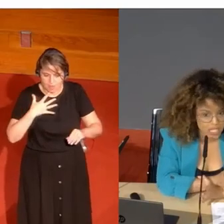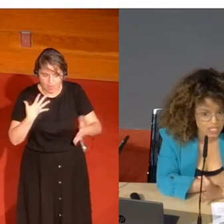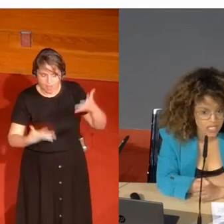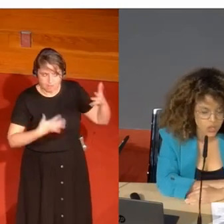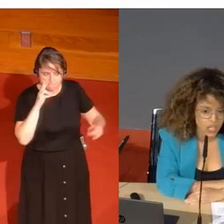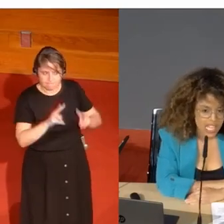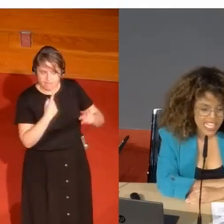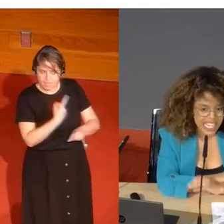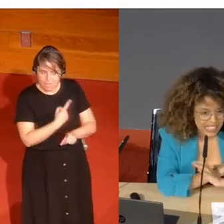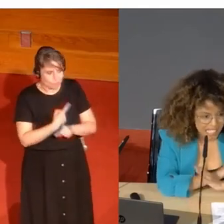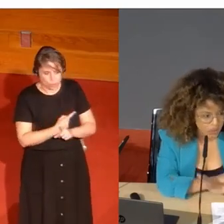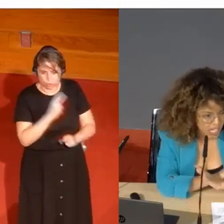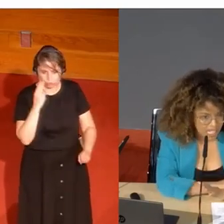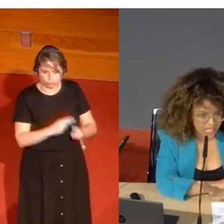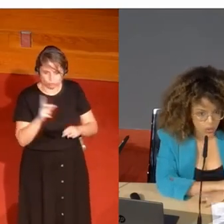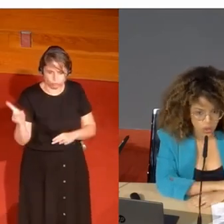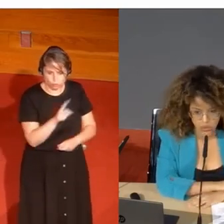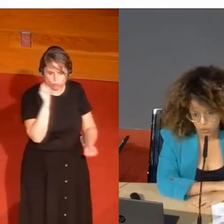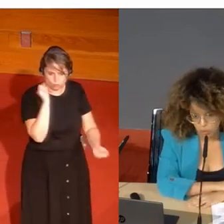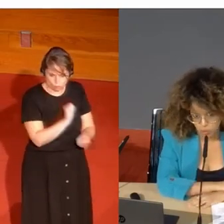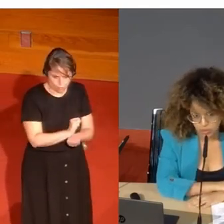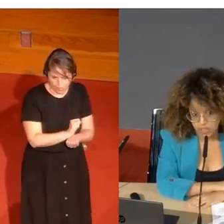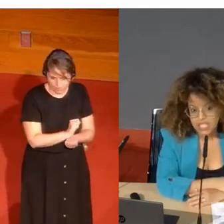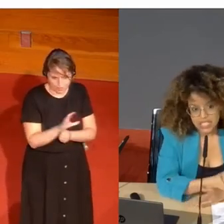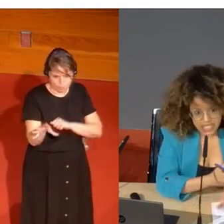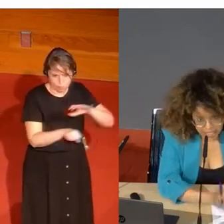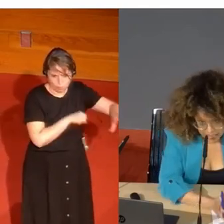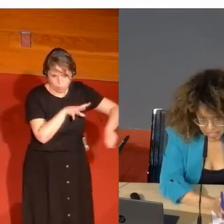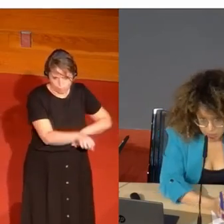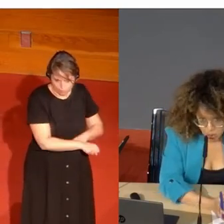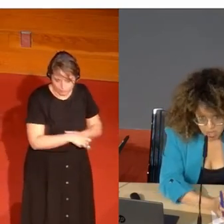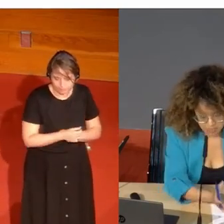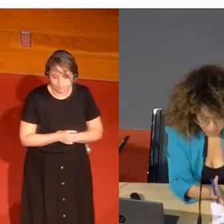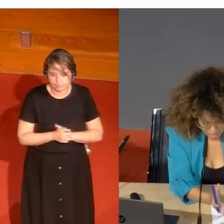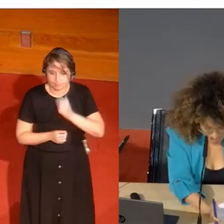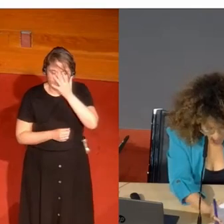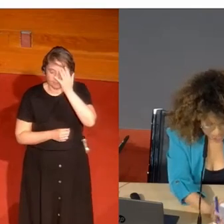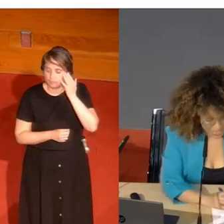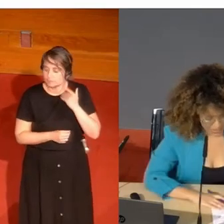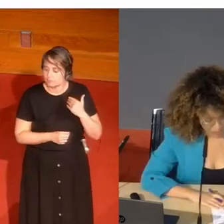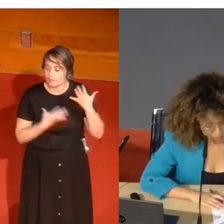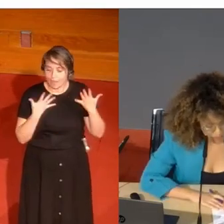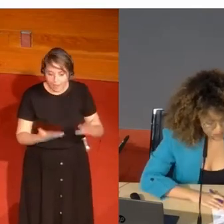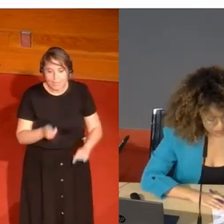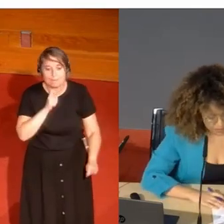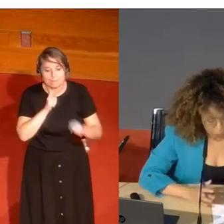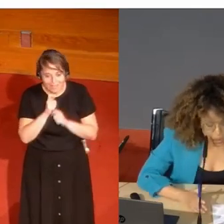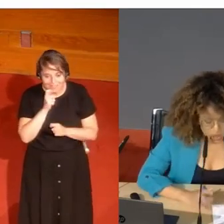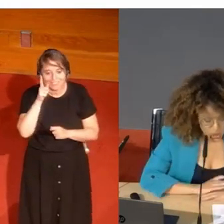nervioso muy estricto encarcelando y acallando a todo el mundo y ahí tenemos a la prensa